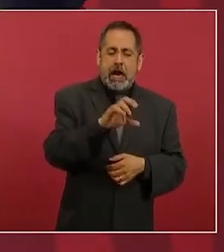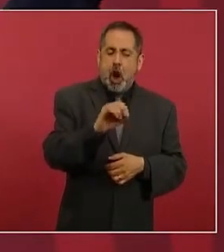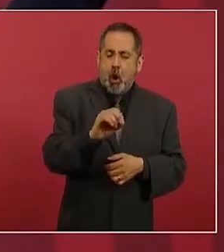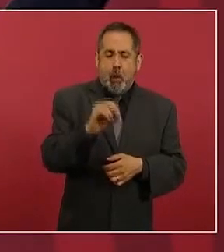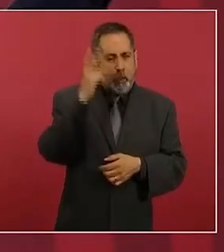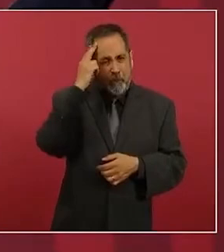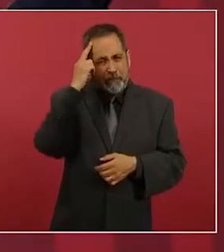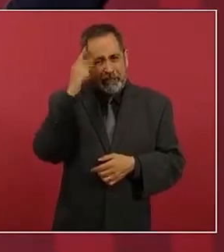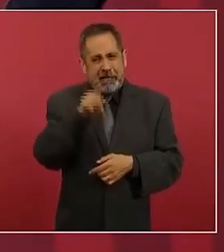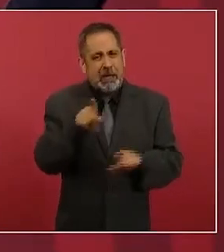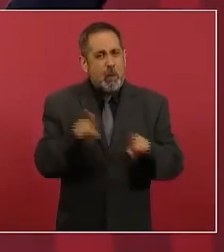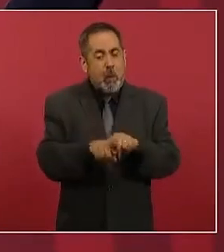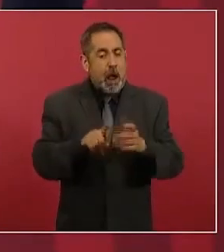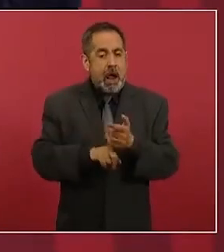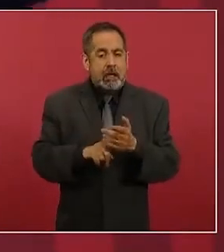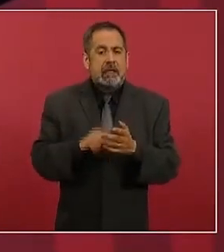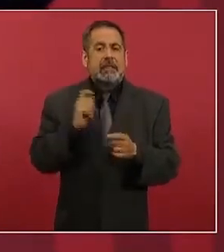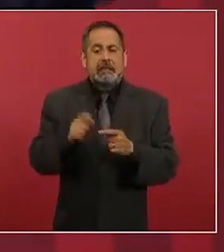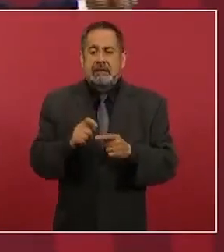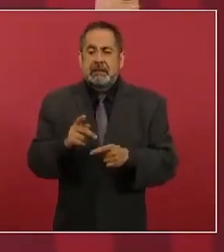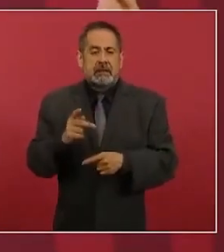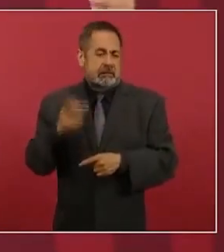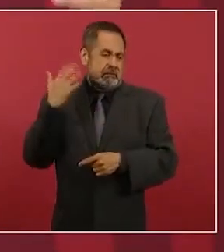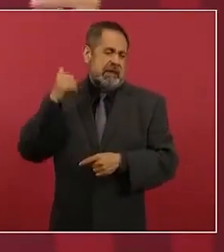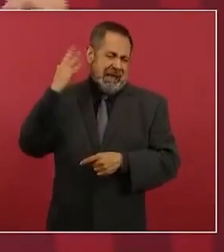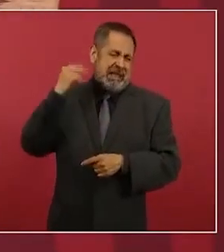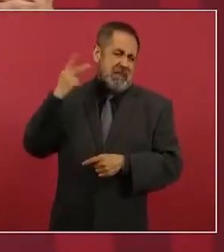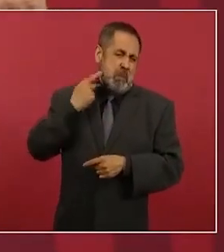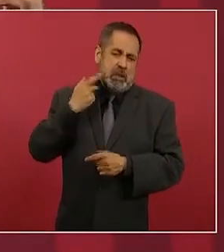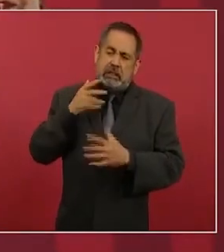Es una política que ya se aplicó